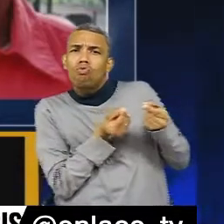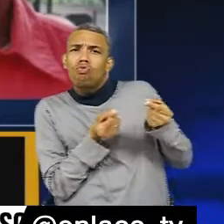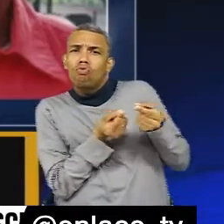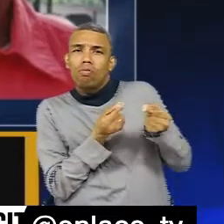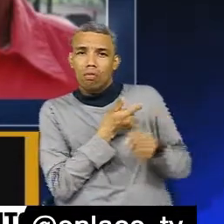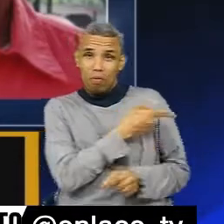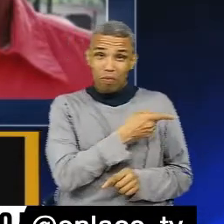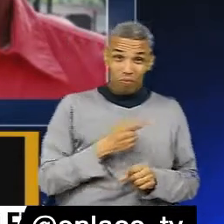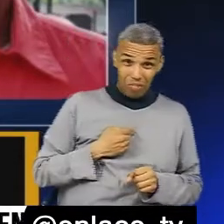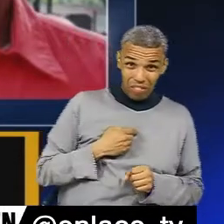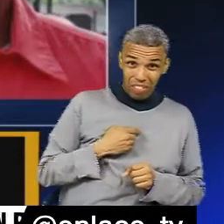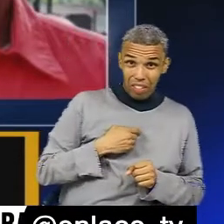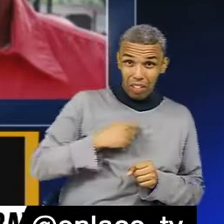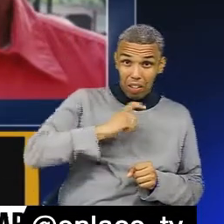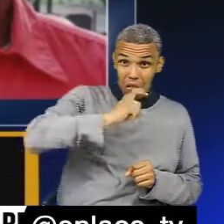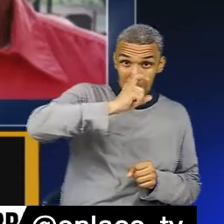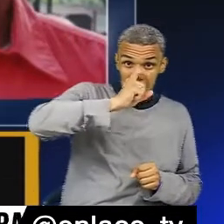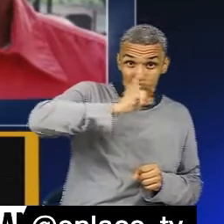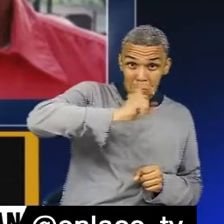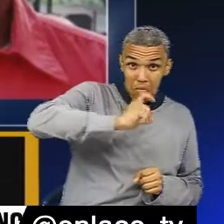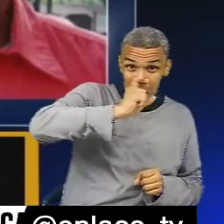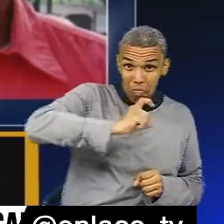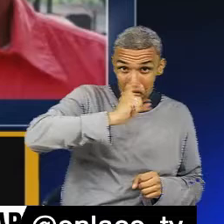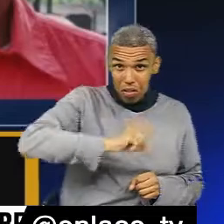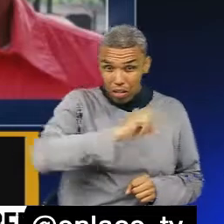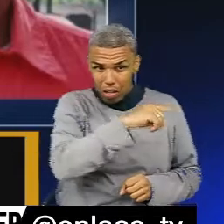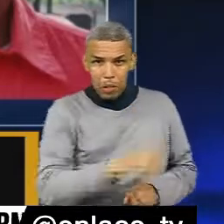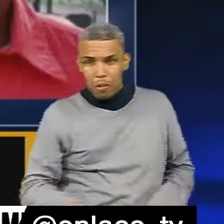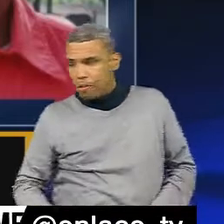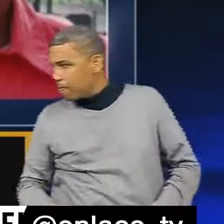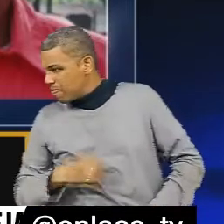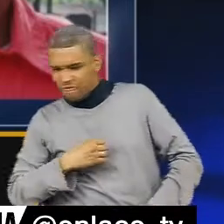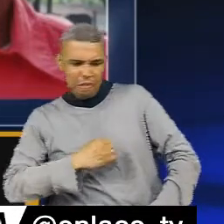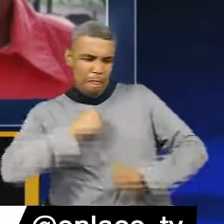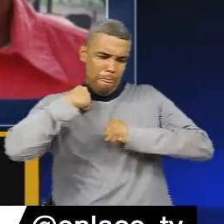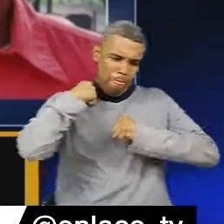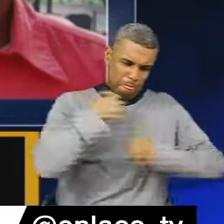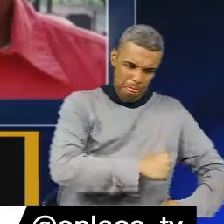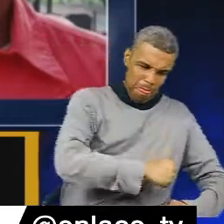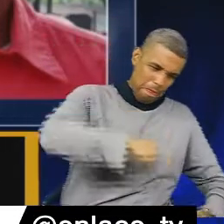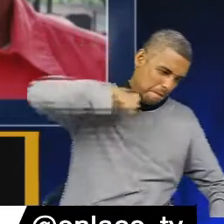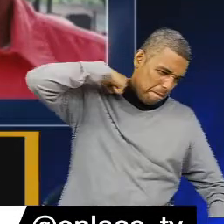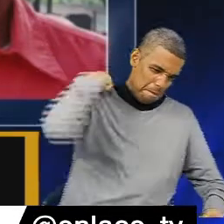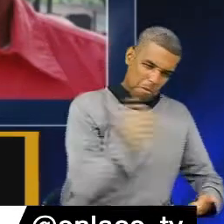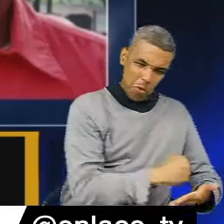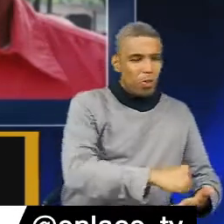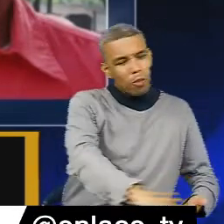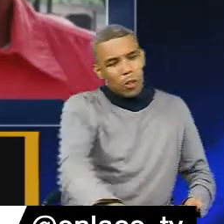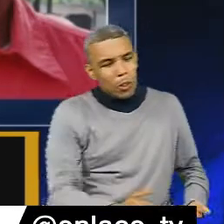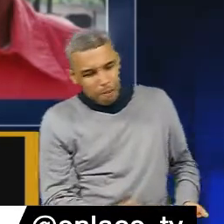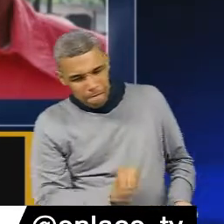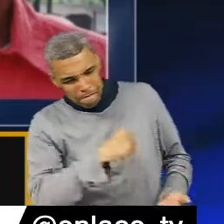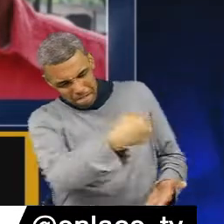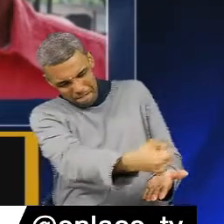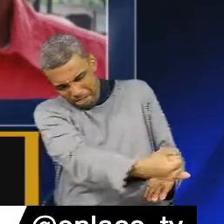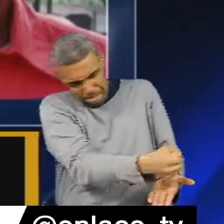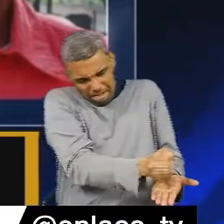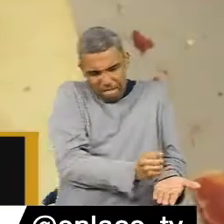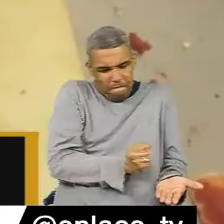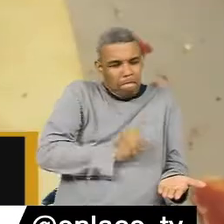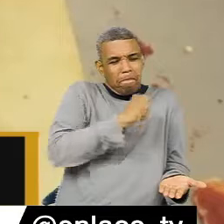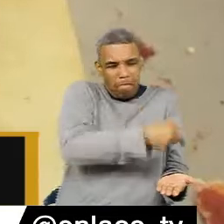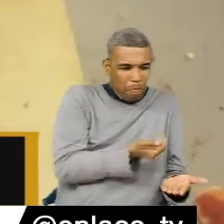taponaran algunos caños, algunos sifones de las casas vecinas y de la misma casa donde beneficiaron el animal, a lo cual encontramos